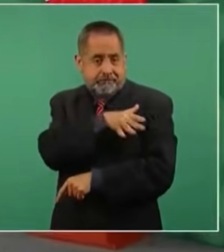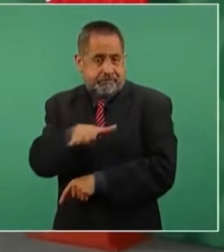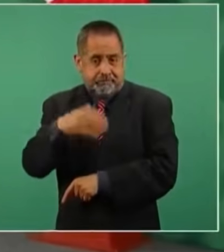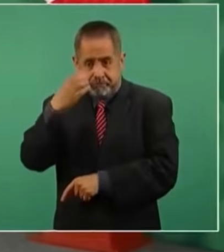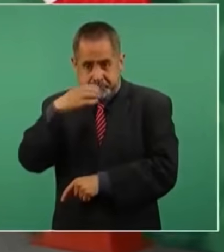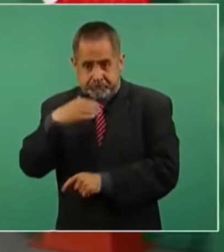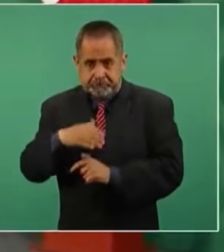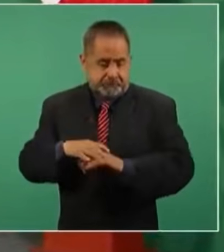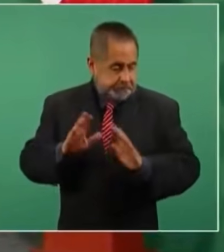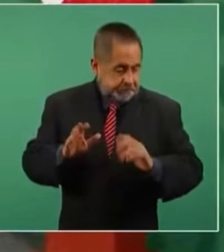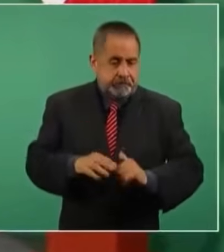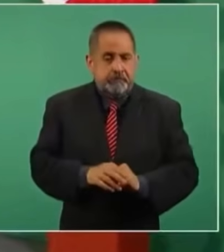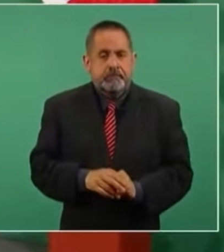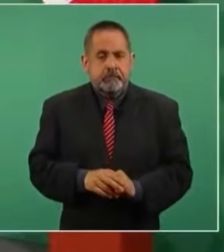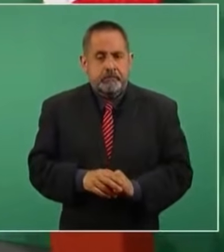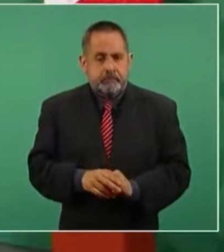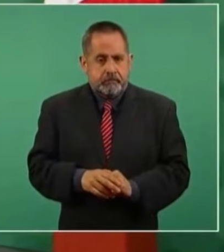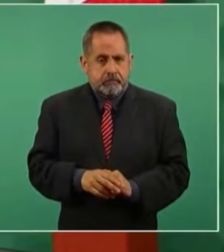Bueno,